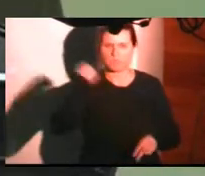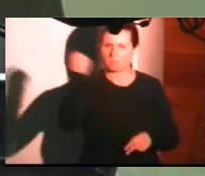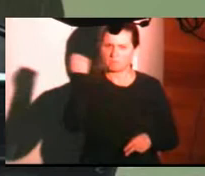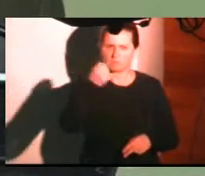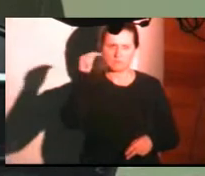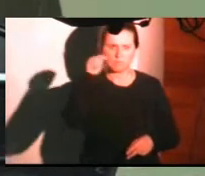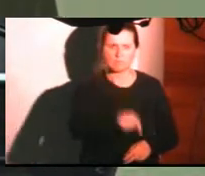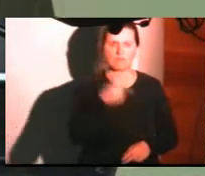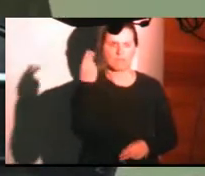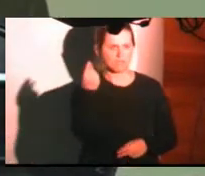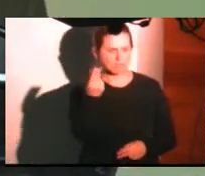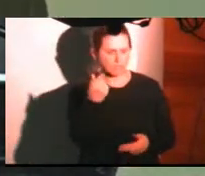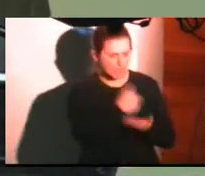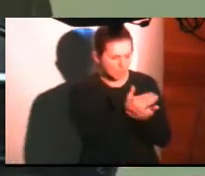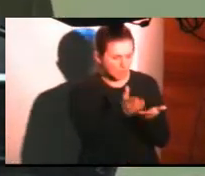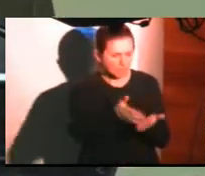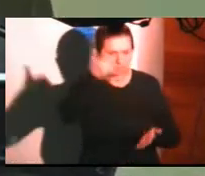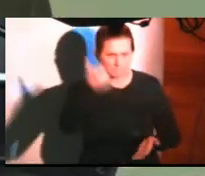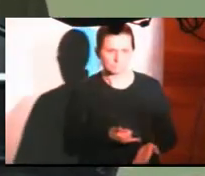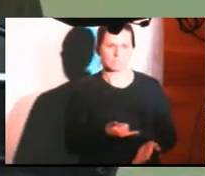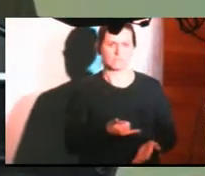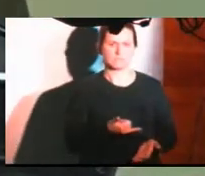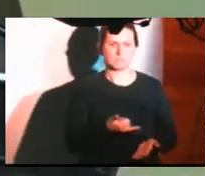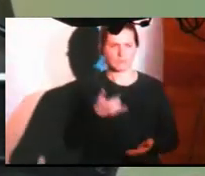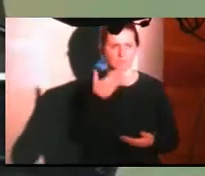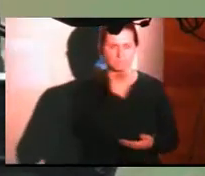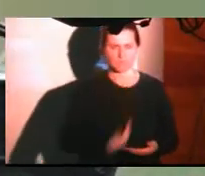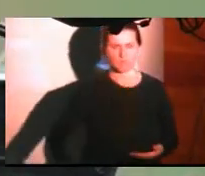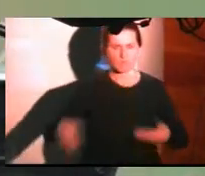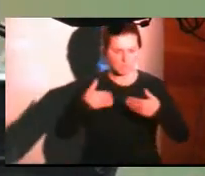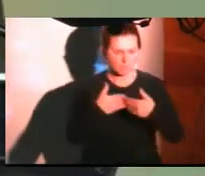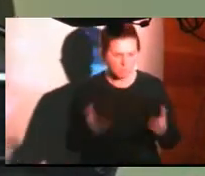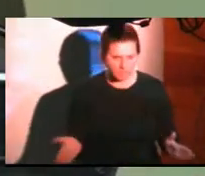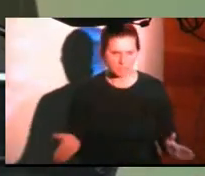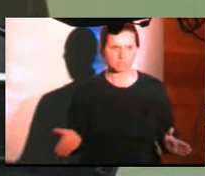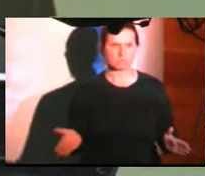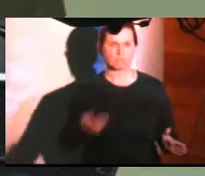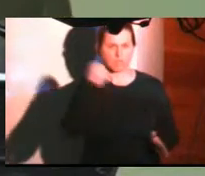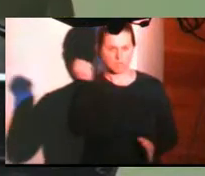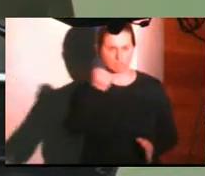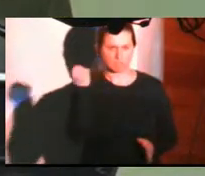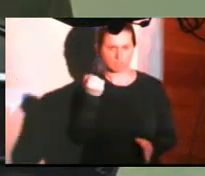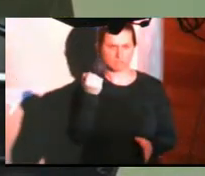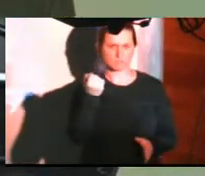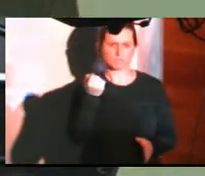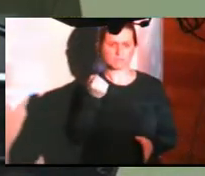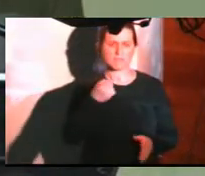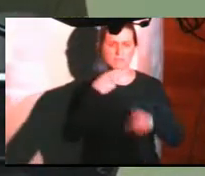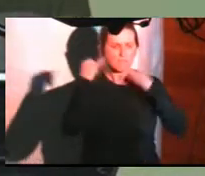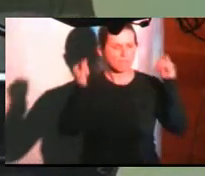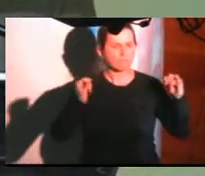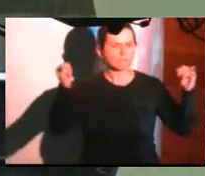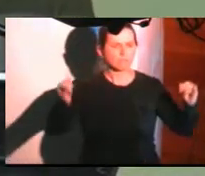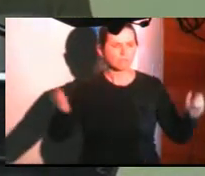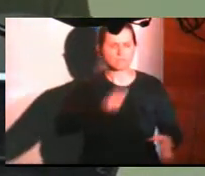compartidos y de un gobierno abierto, como decía Rodolfo, de una información que esté disponible y que además